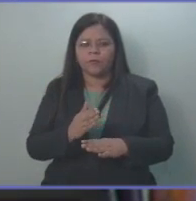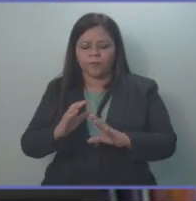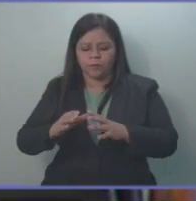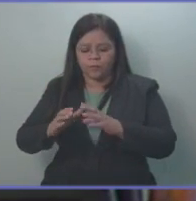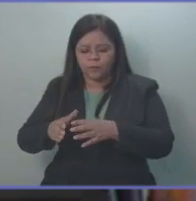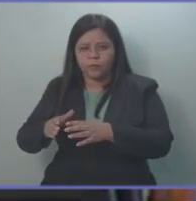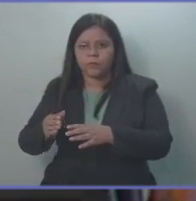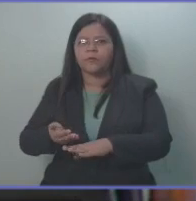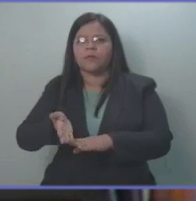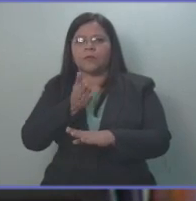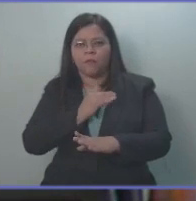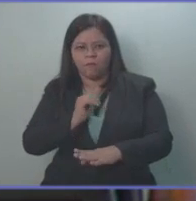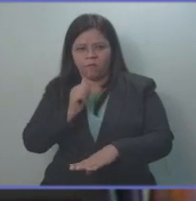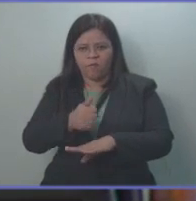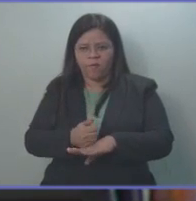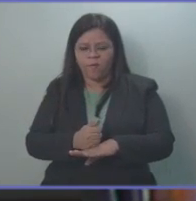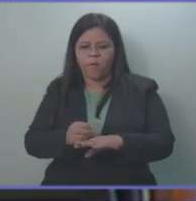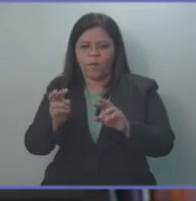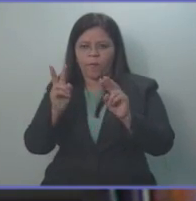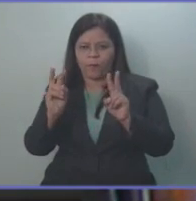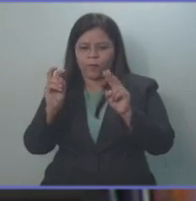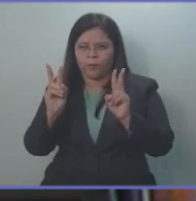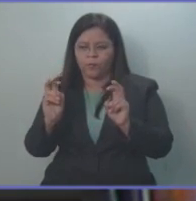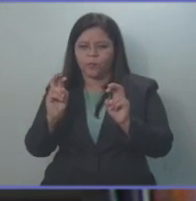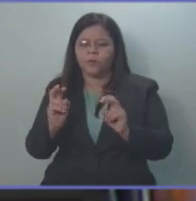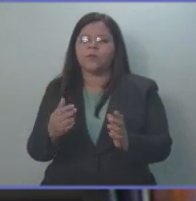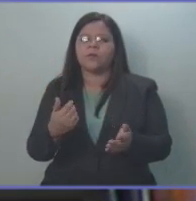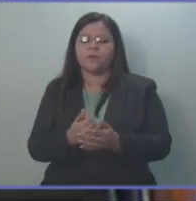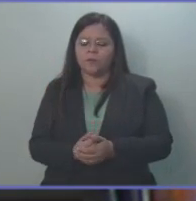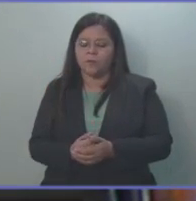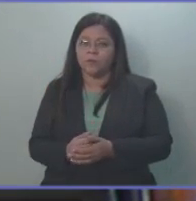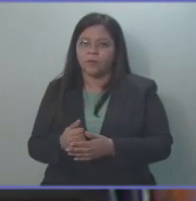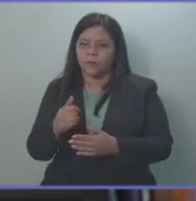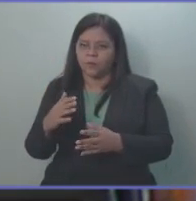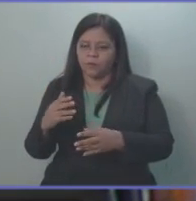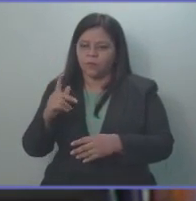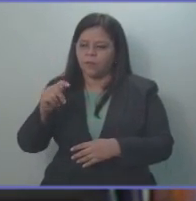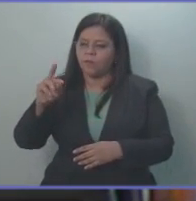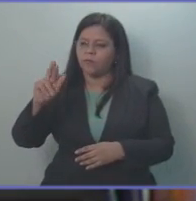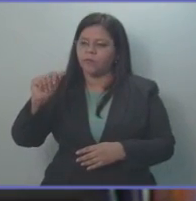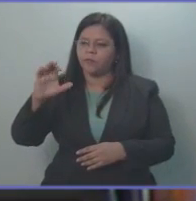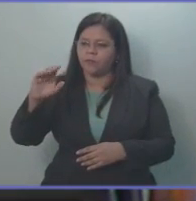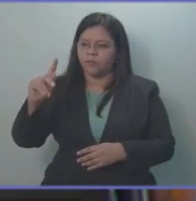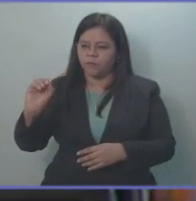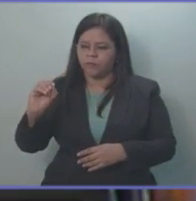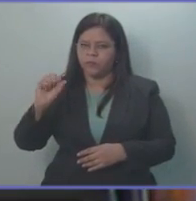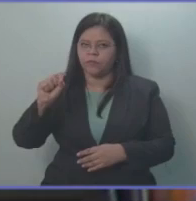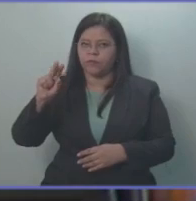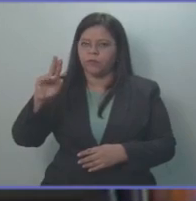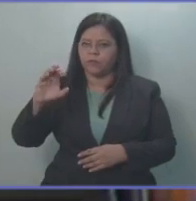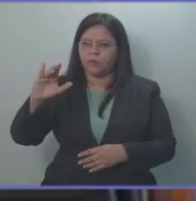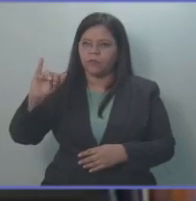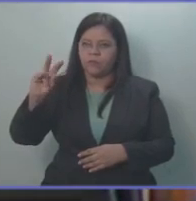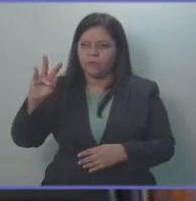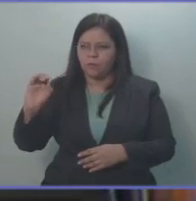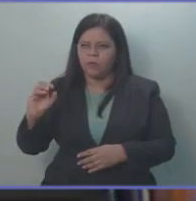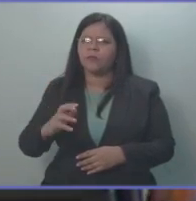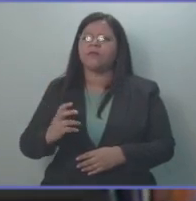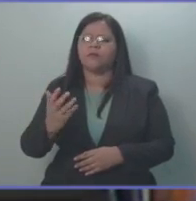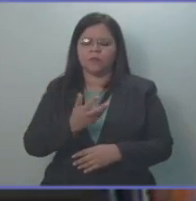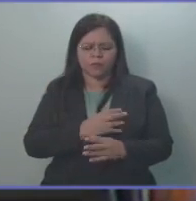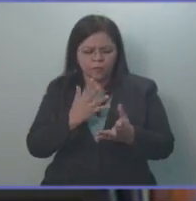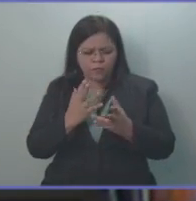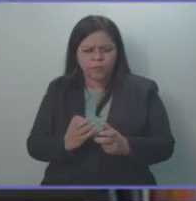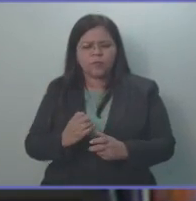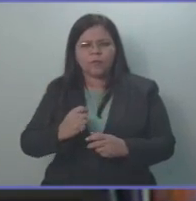comisión, el tema del tracto sucesivo, porque queremos llegar al fondo de